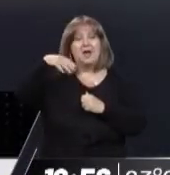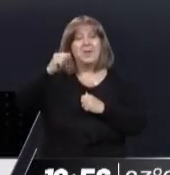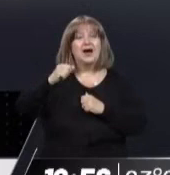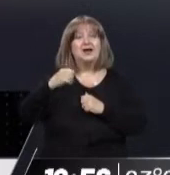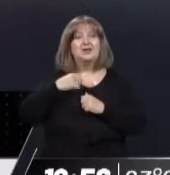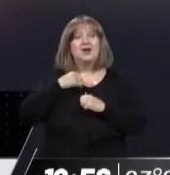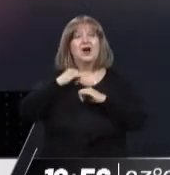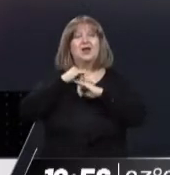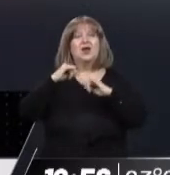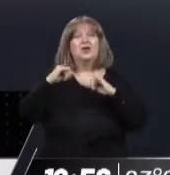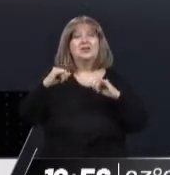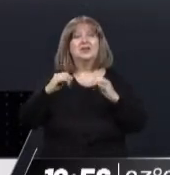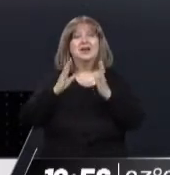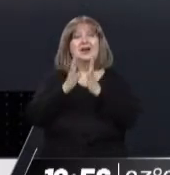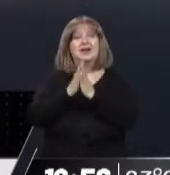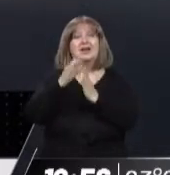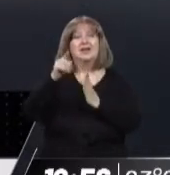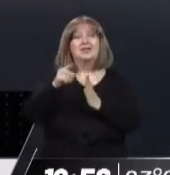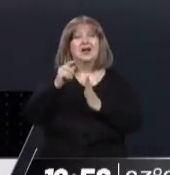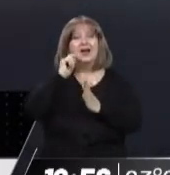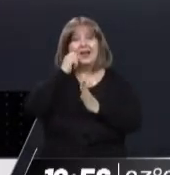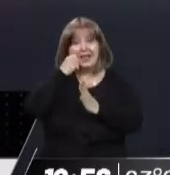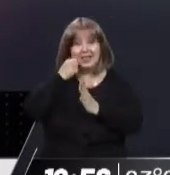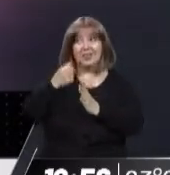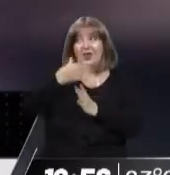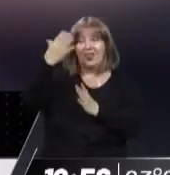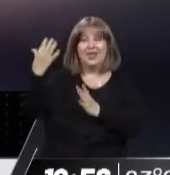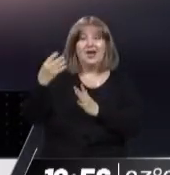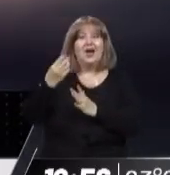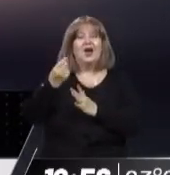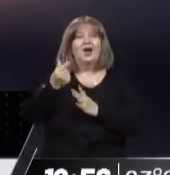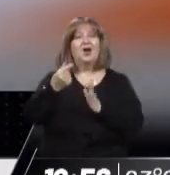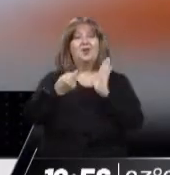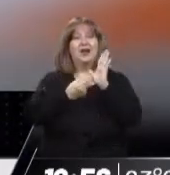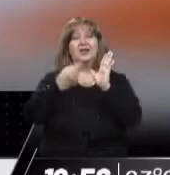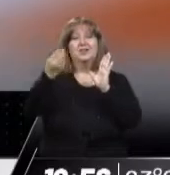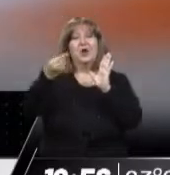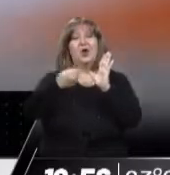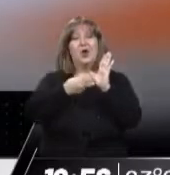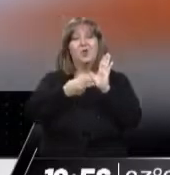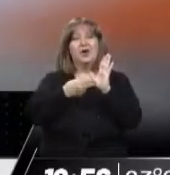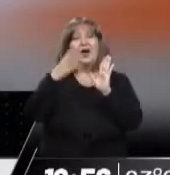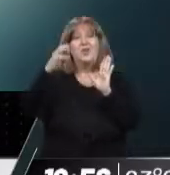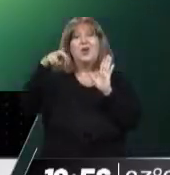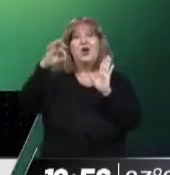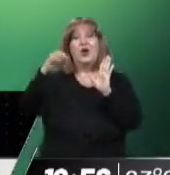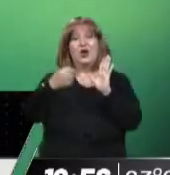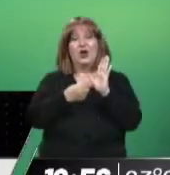en las noticias de hoy les voy a decir que es un muy bonito día para comprar tu bono. ¡Bono!